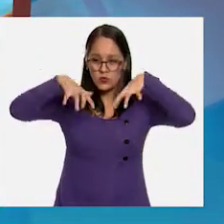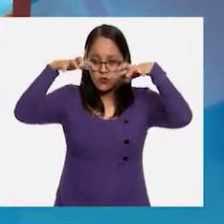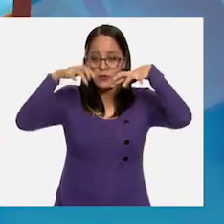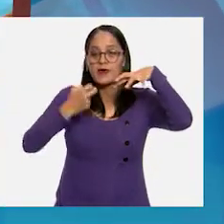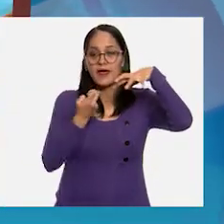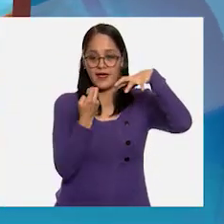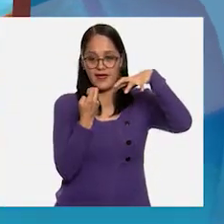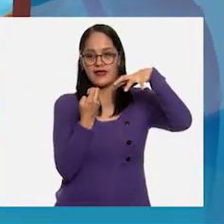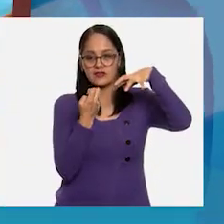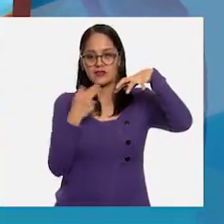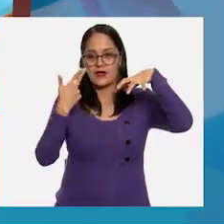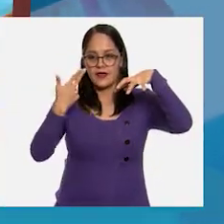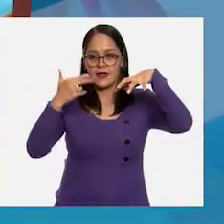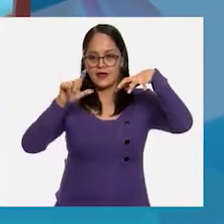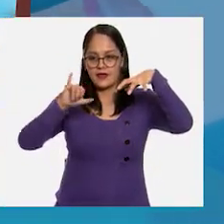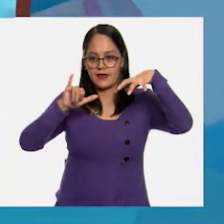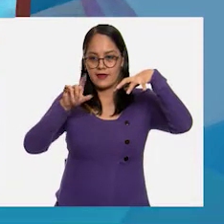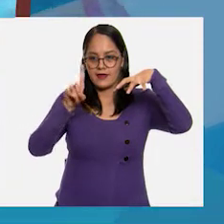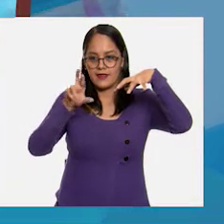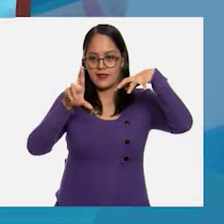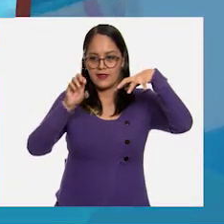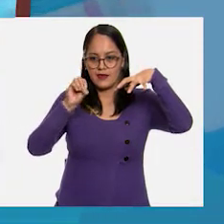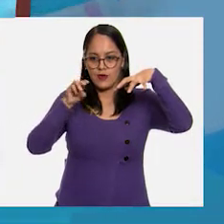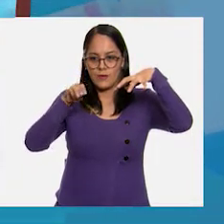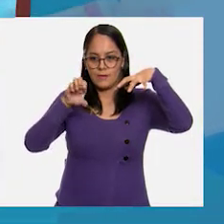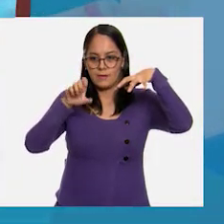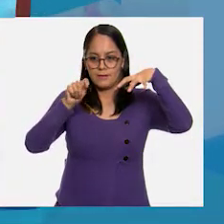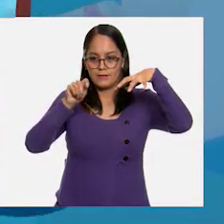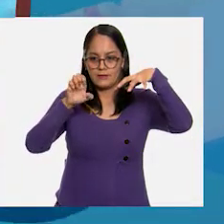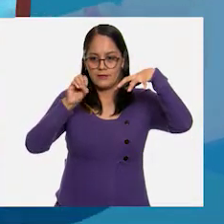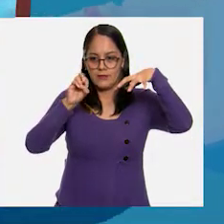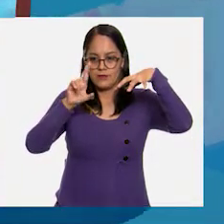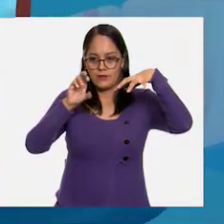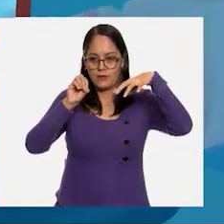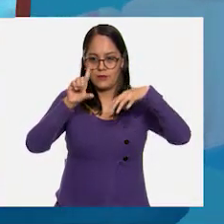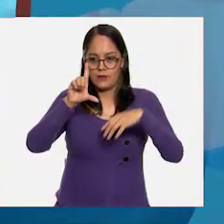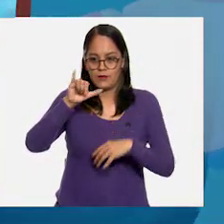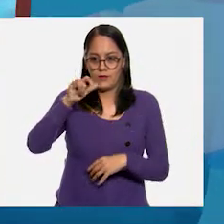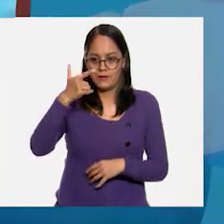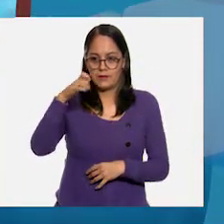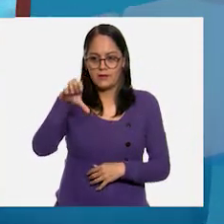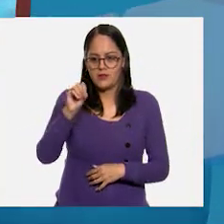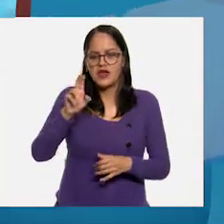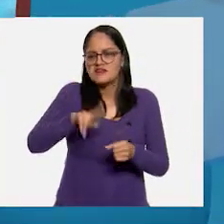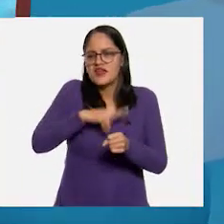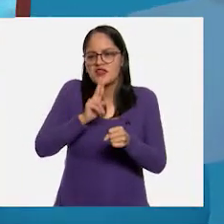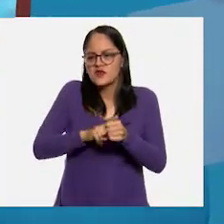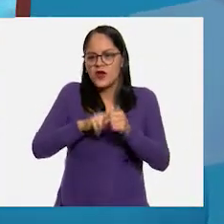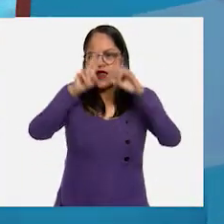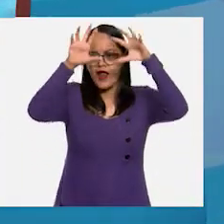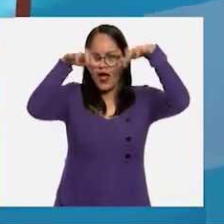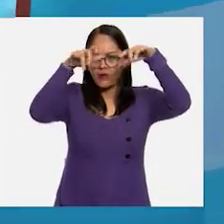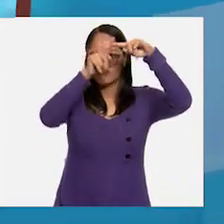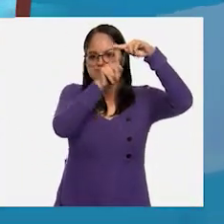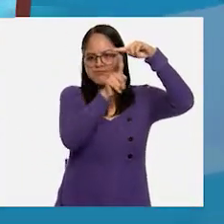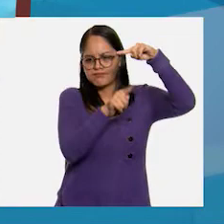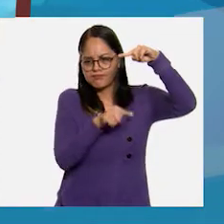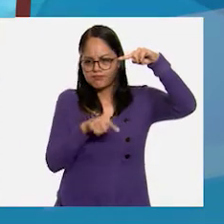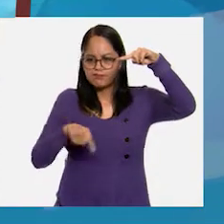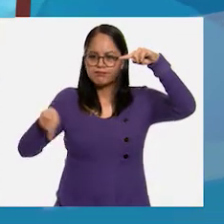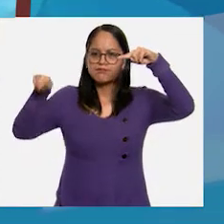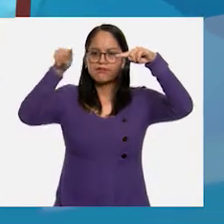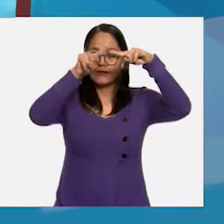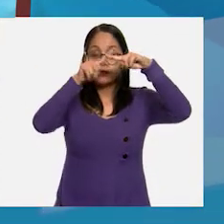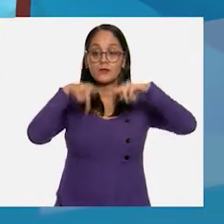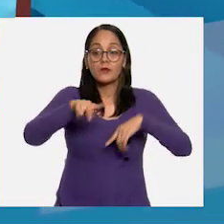un fenómeno hidrometeorológico común, parte de un proceso natural del ciclo del agua. Pero cuando las lluvias